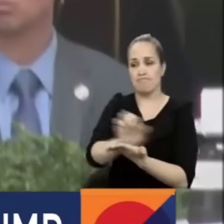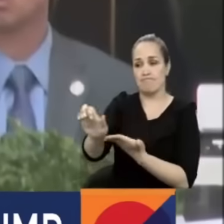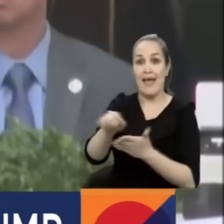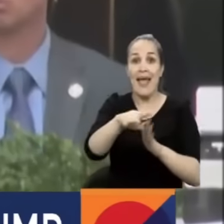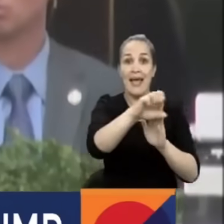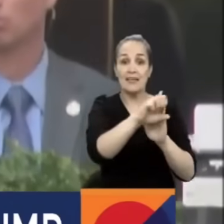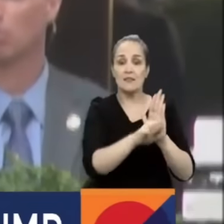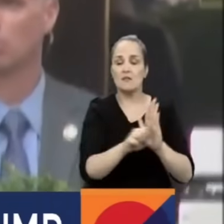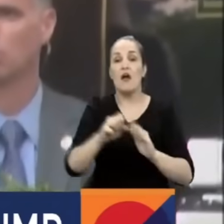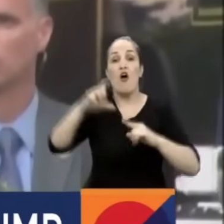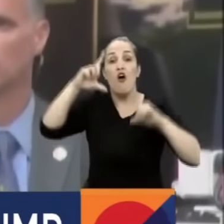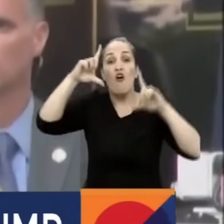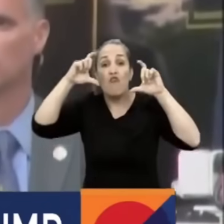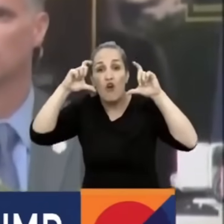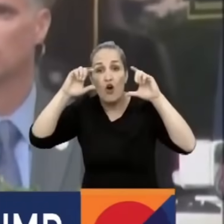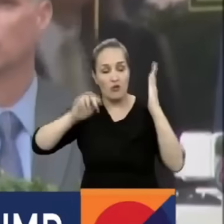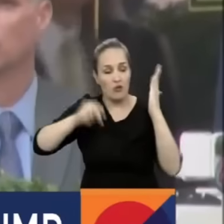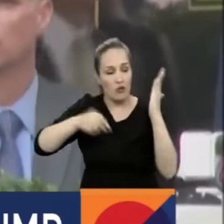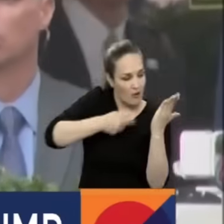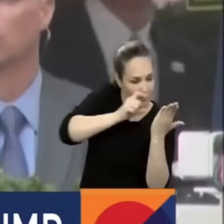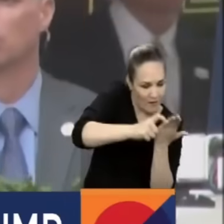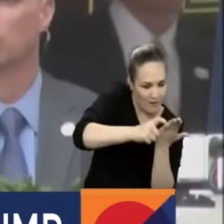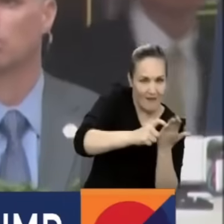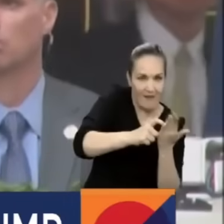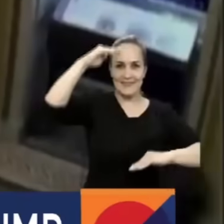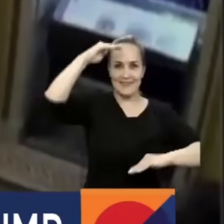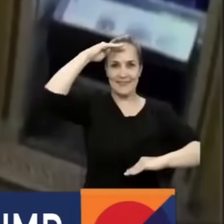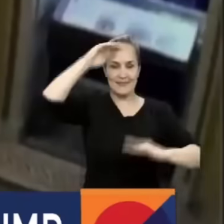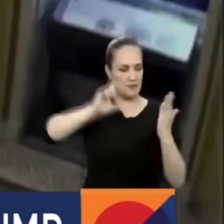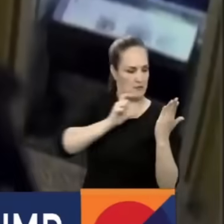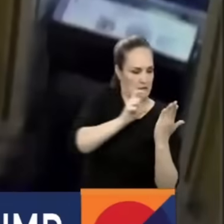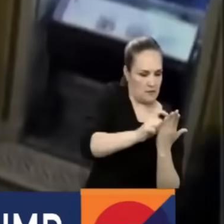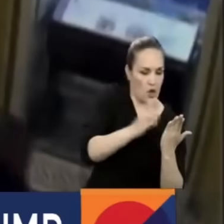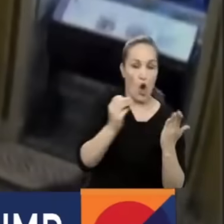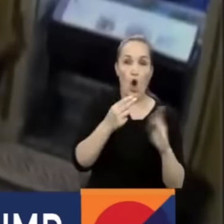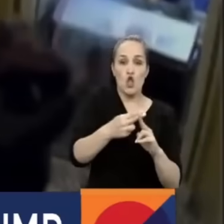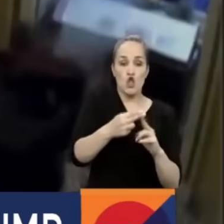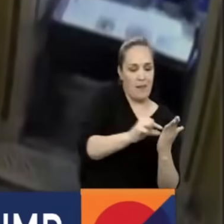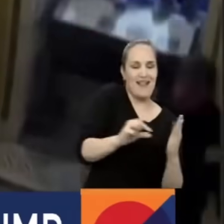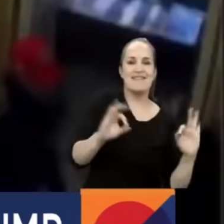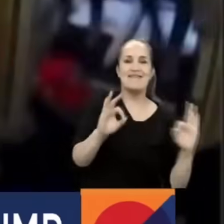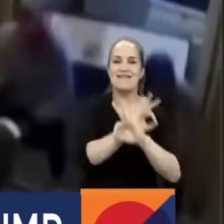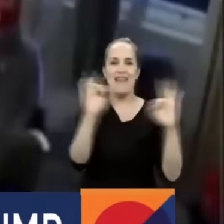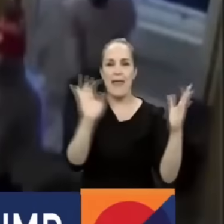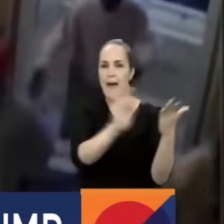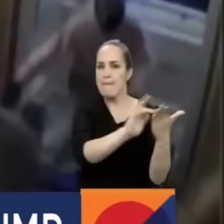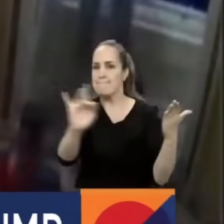ni su foto ni su nombre figurar en las papeletas electorales.